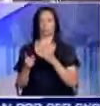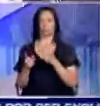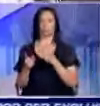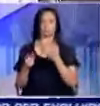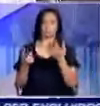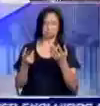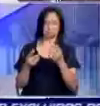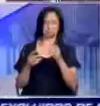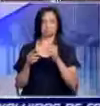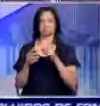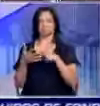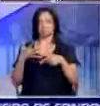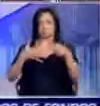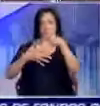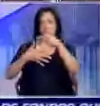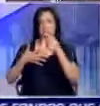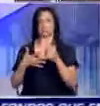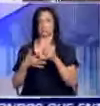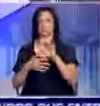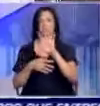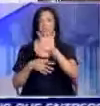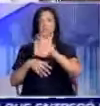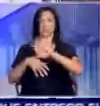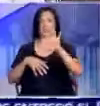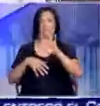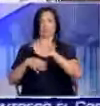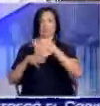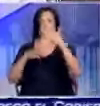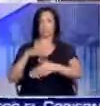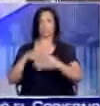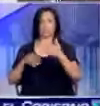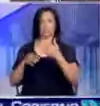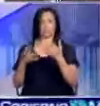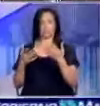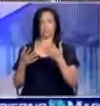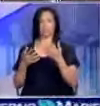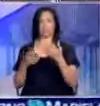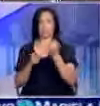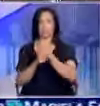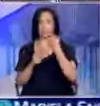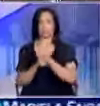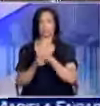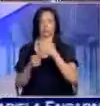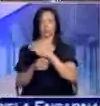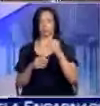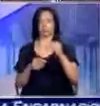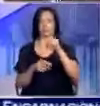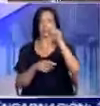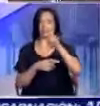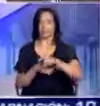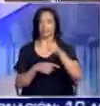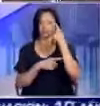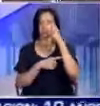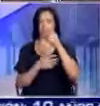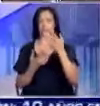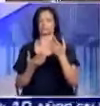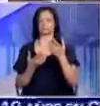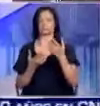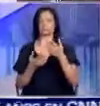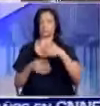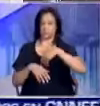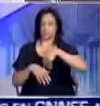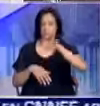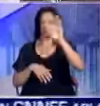ciertas prioridades a las 5 de la tarde se acaba el trabajo Y usted tiene que